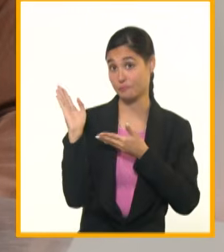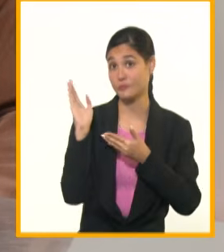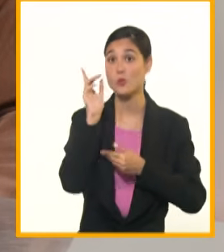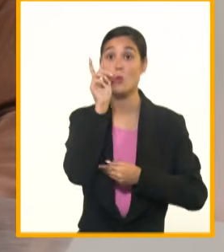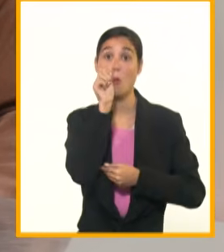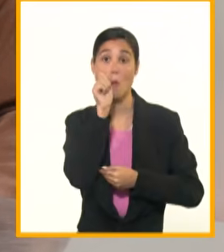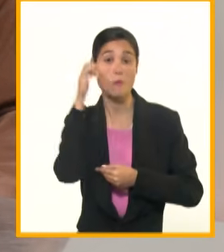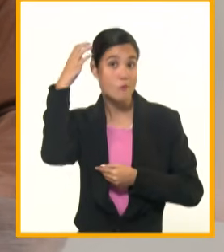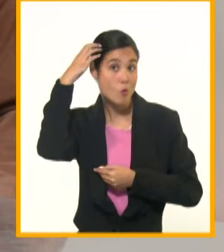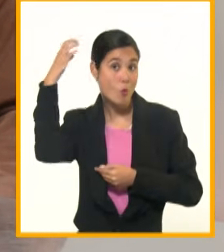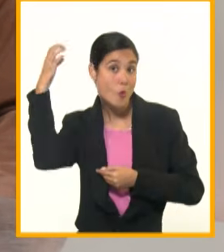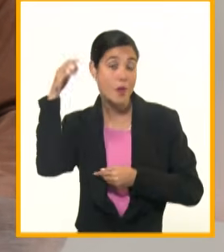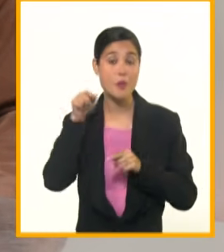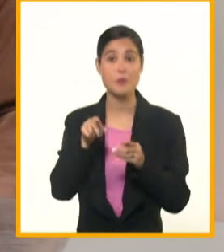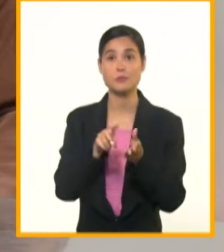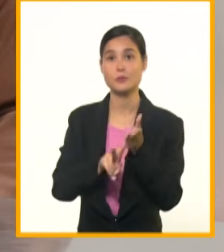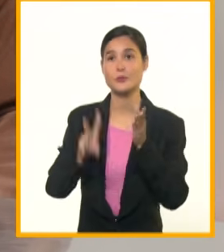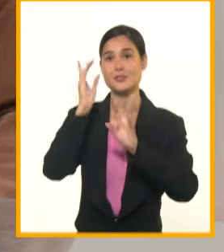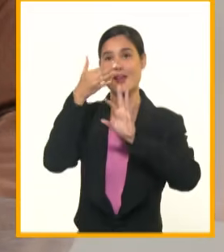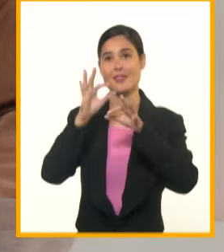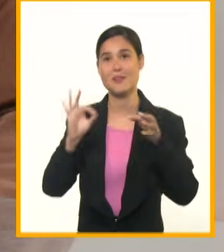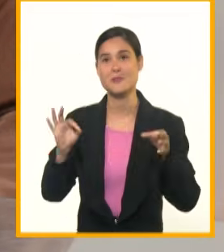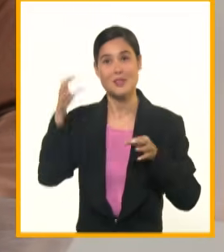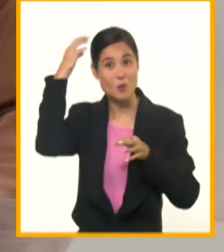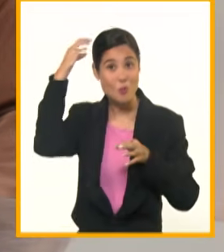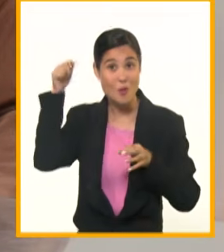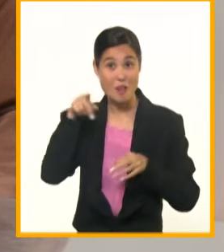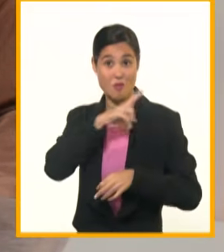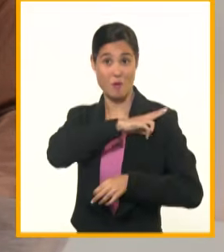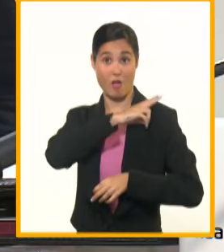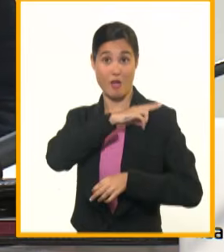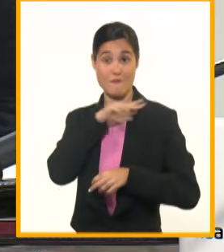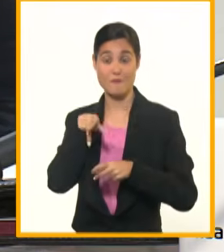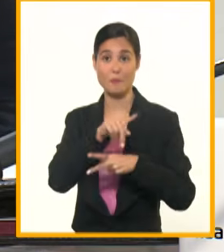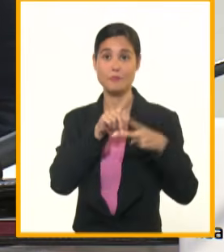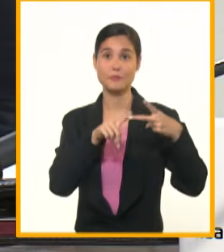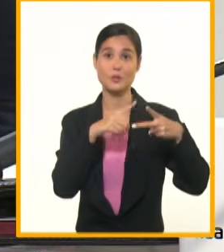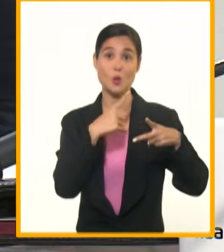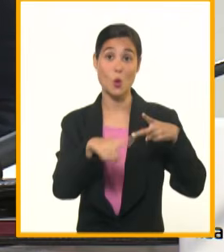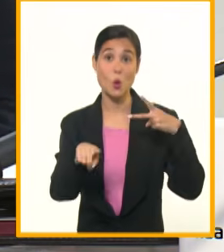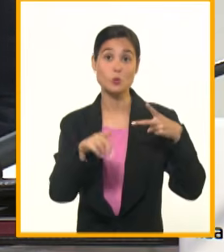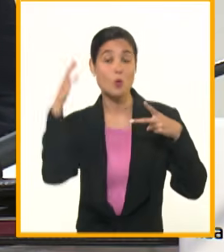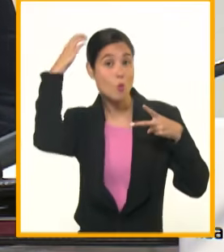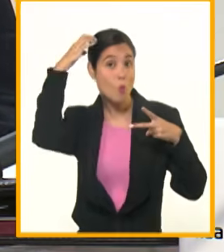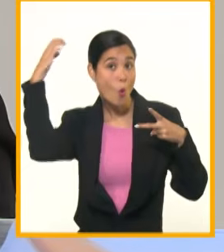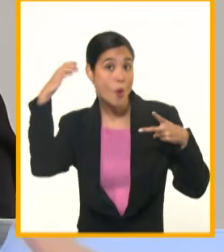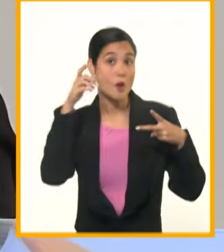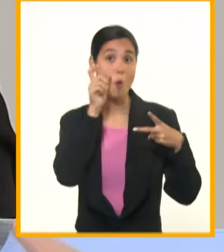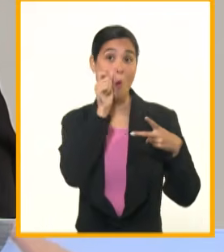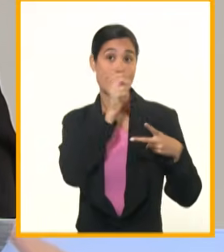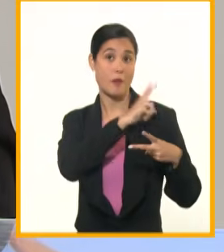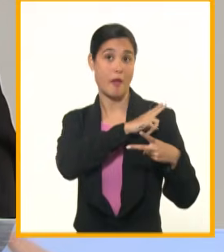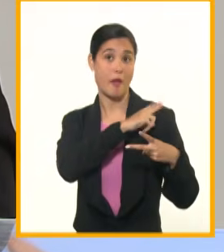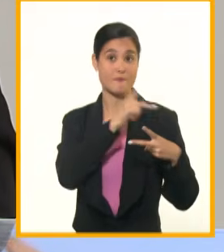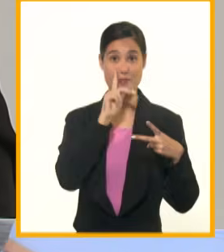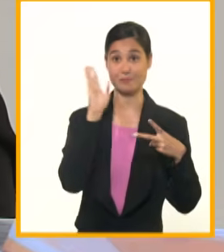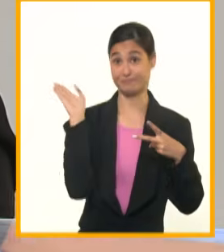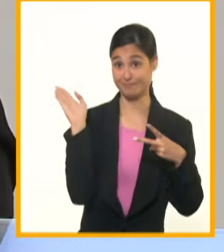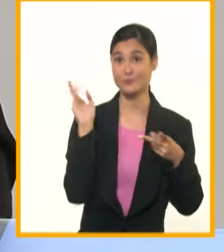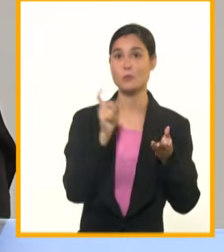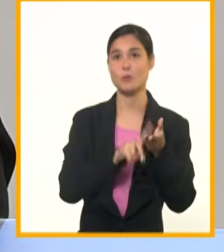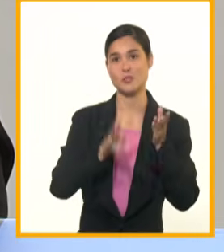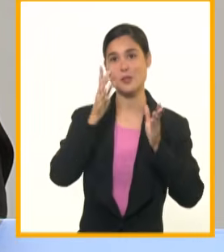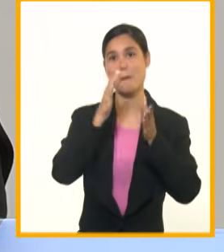gobernador de la provincia de Artemisa, y el compañero Manuel Aguilar Lamas, gobernador de la provincia de Mayabeque. Con ellos estaremos mirando